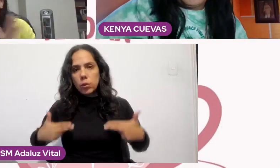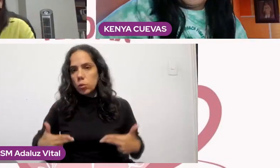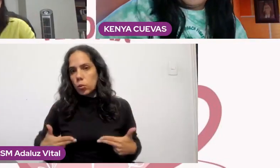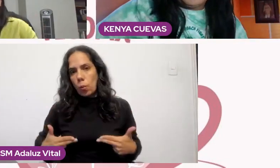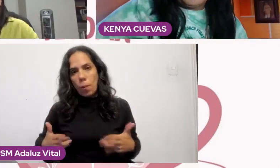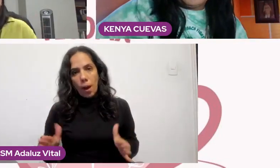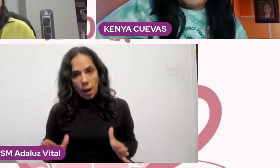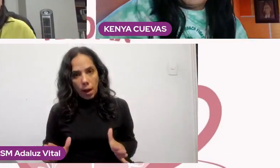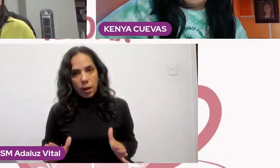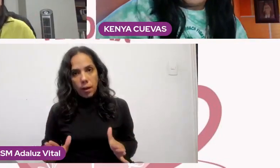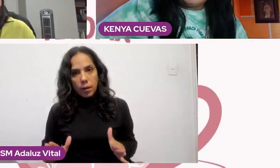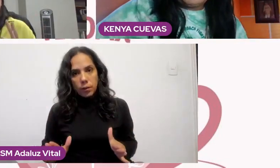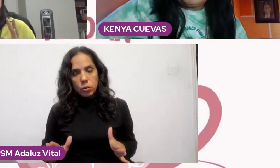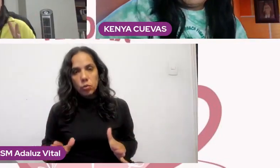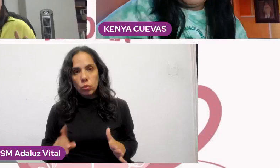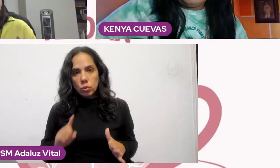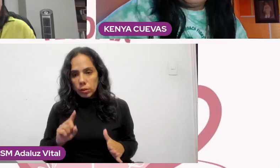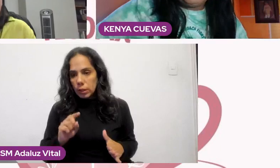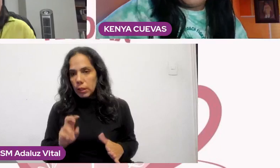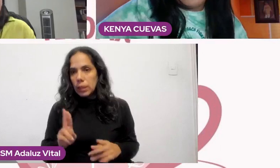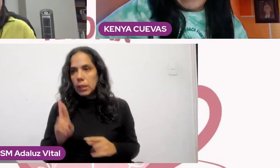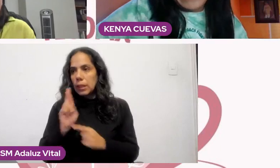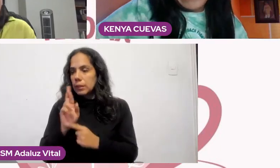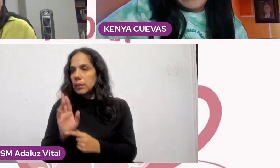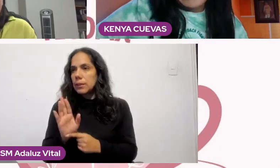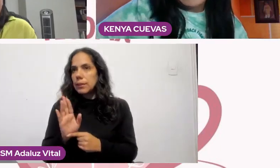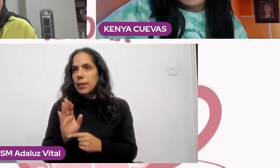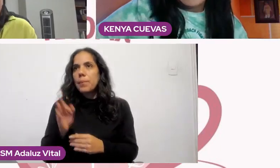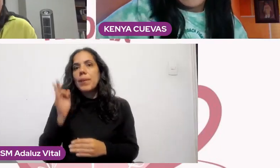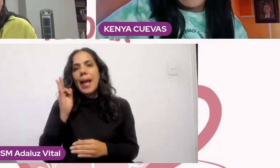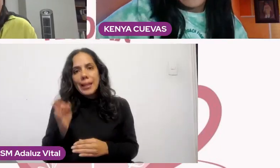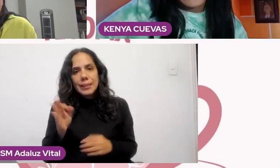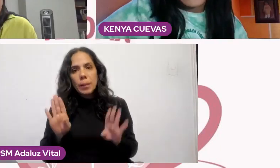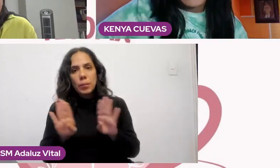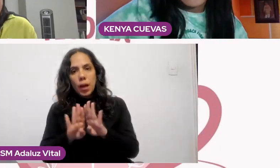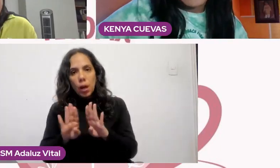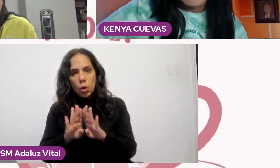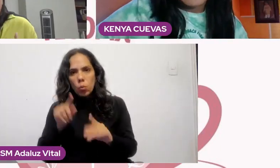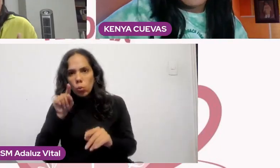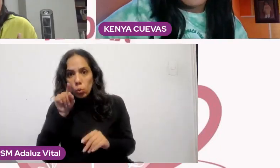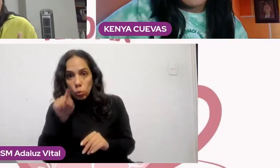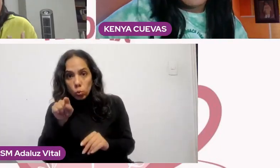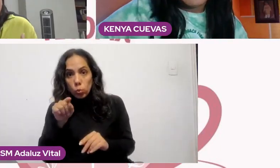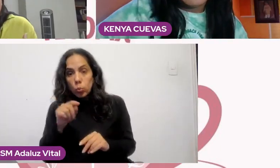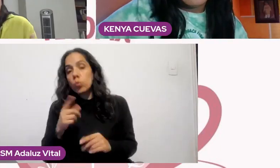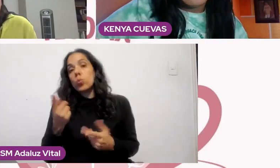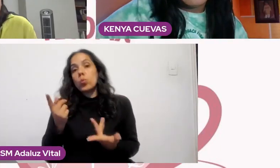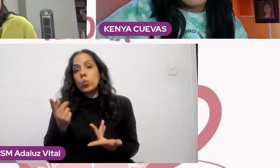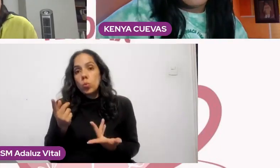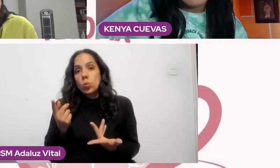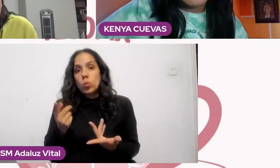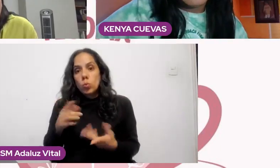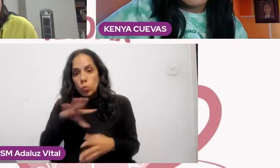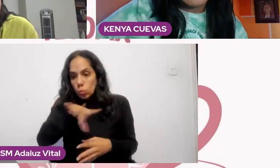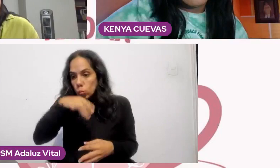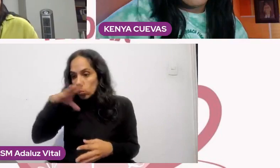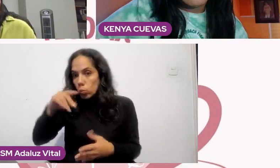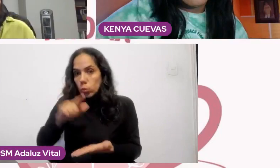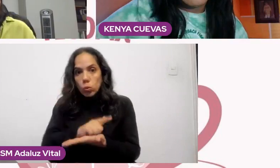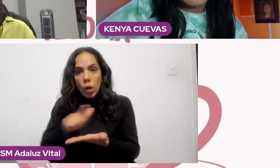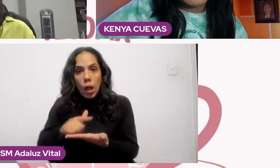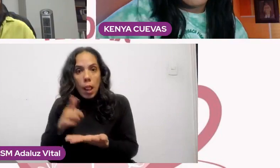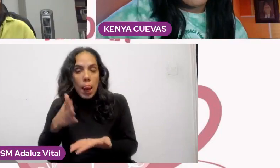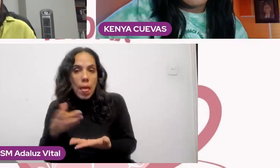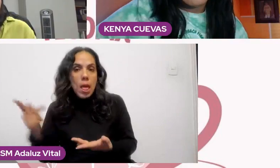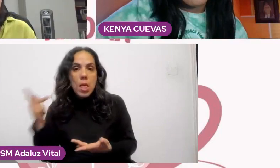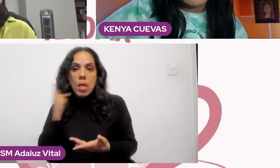que es de reconocerte, ¿no? Esta forma de presionar y de buscar leyes y políticas que protejan a las personas